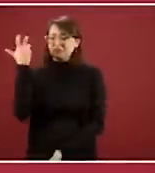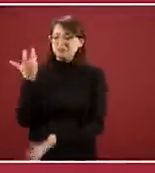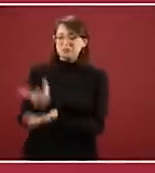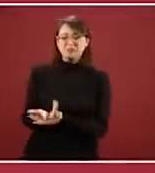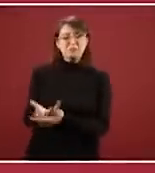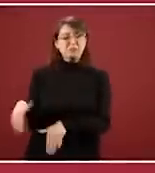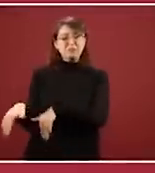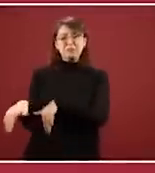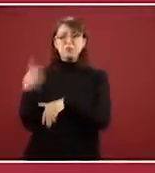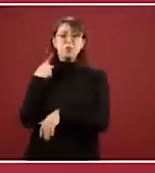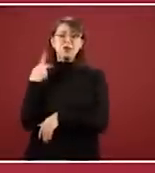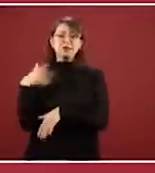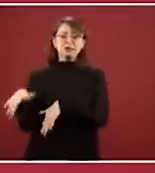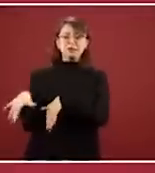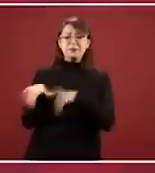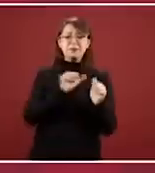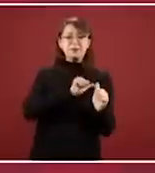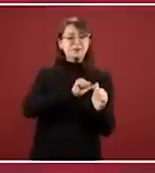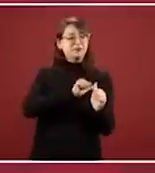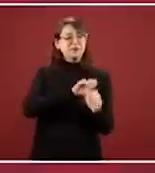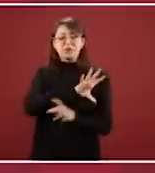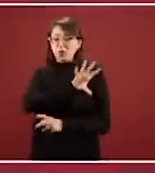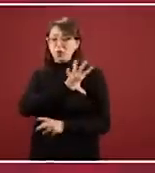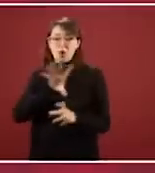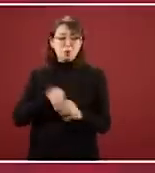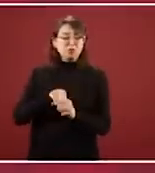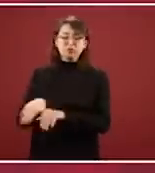Me retiro por completo.